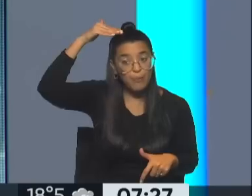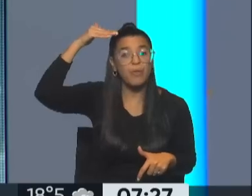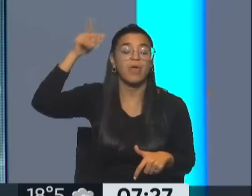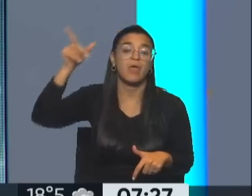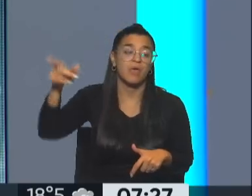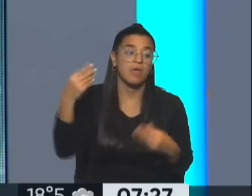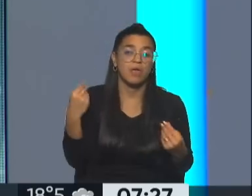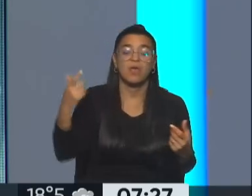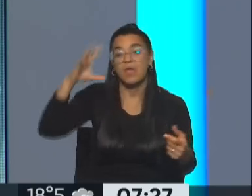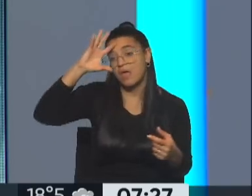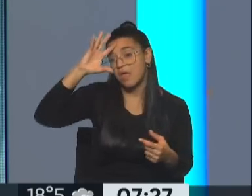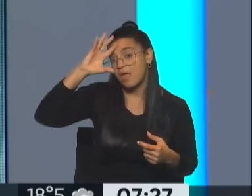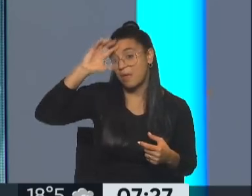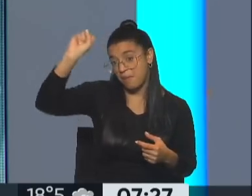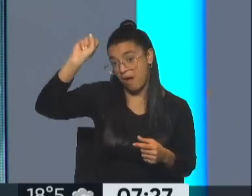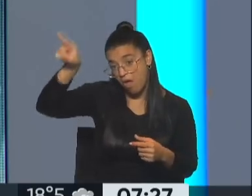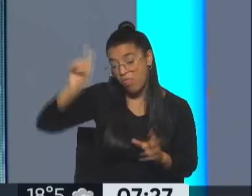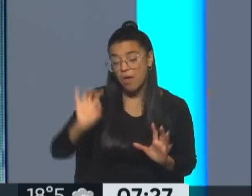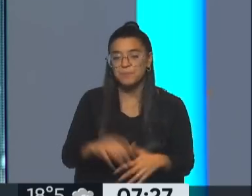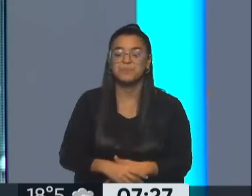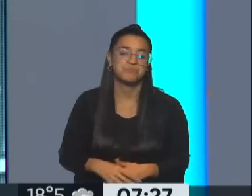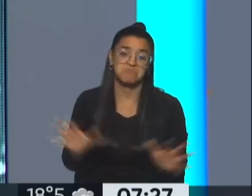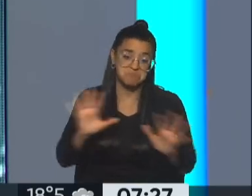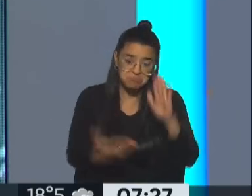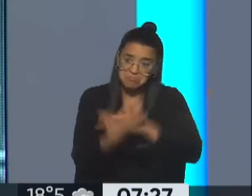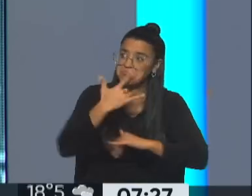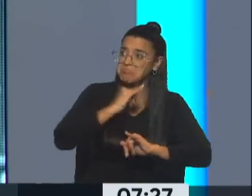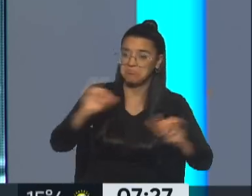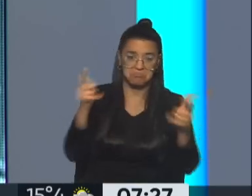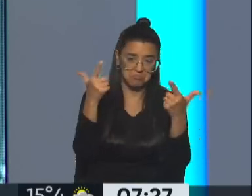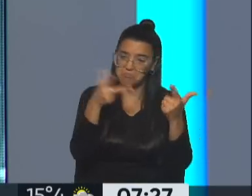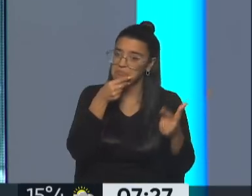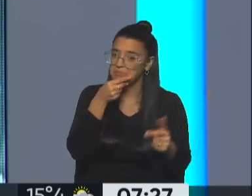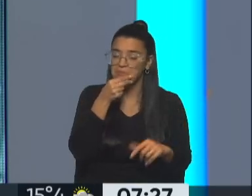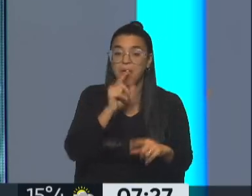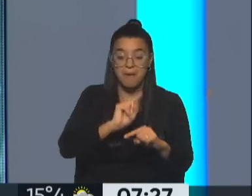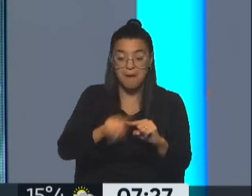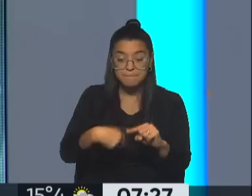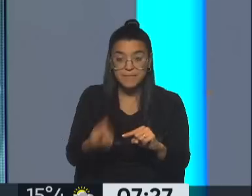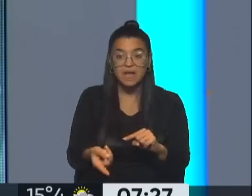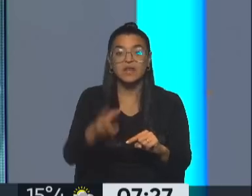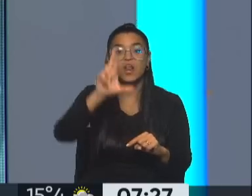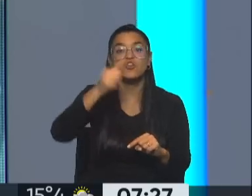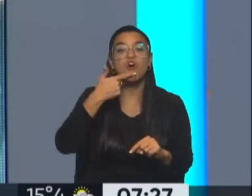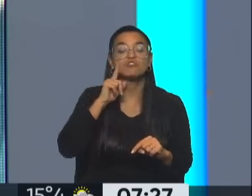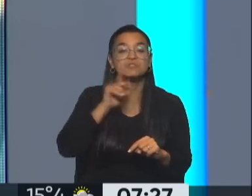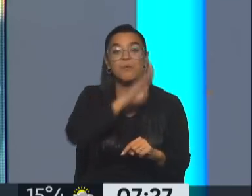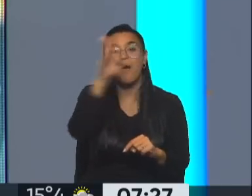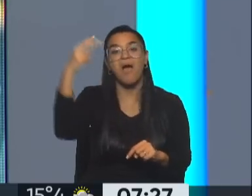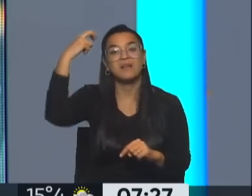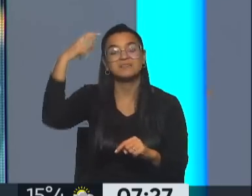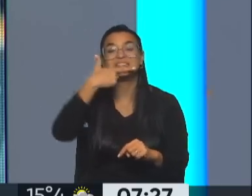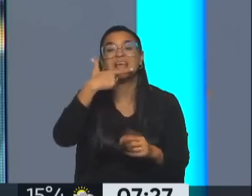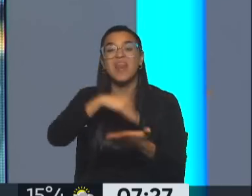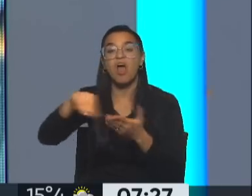hizo en la embajada correspondiente. No hubo otro comunicado, no hubo otro posteo. Mañana va Agustín Rossi al Senado Nacional. El